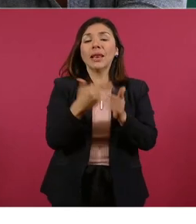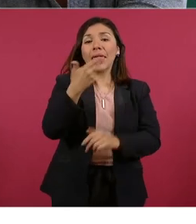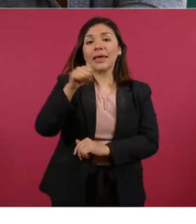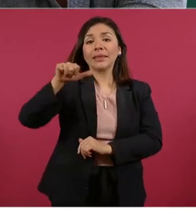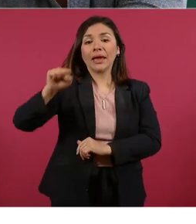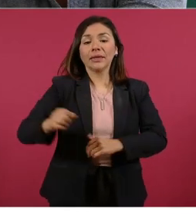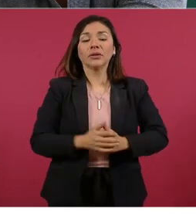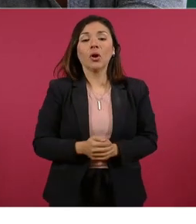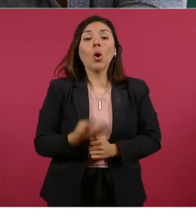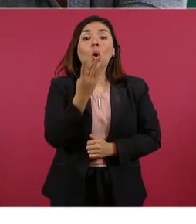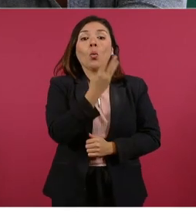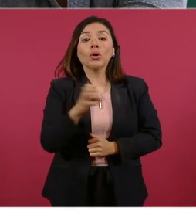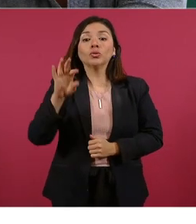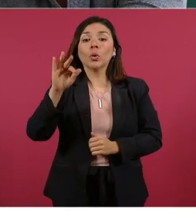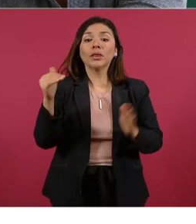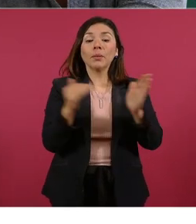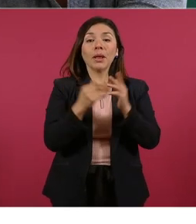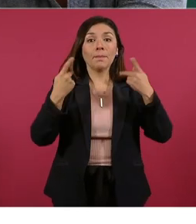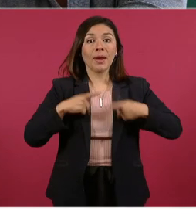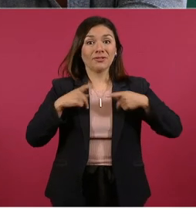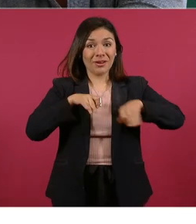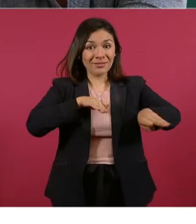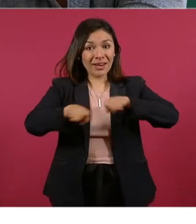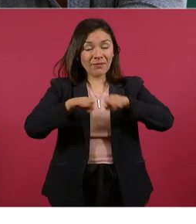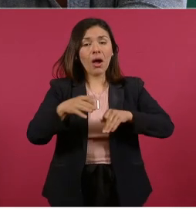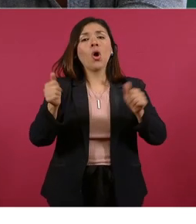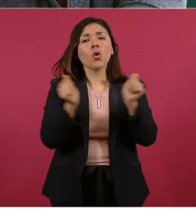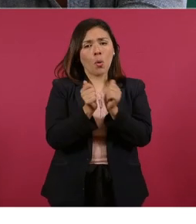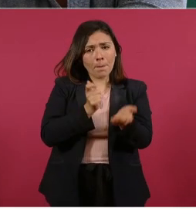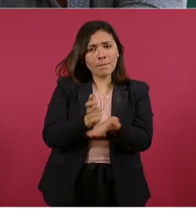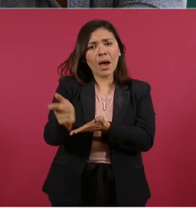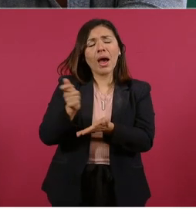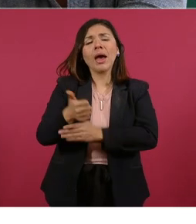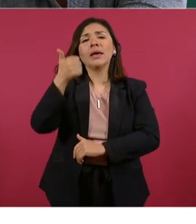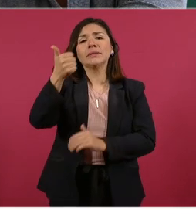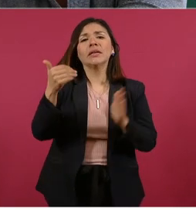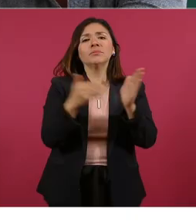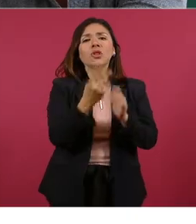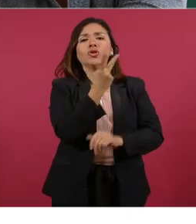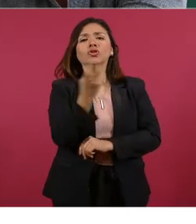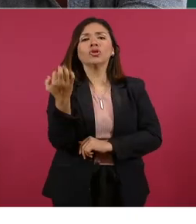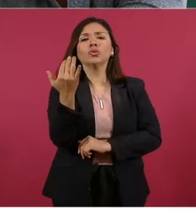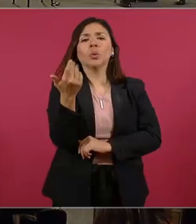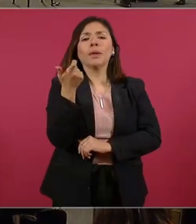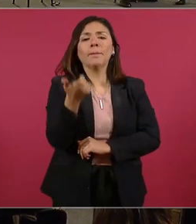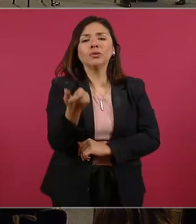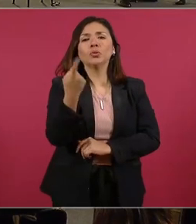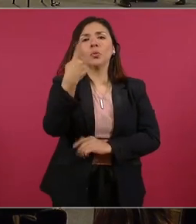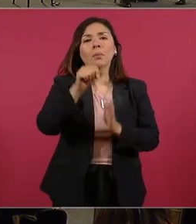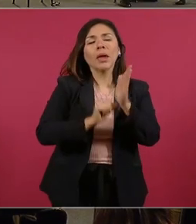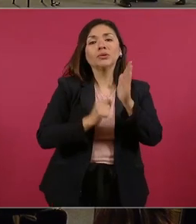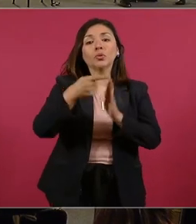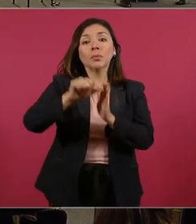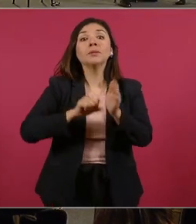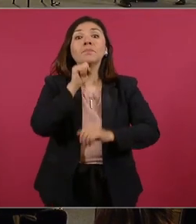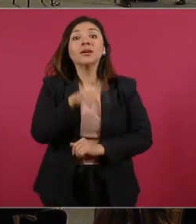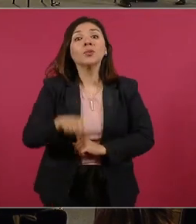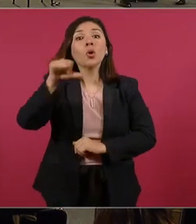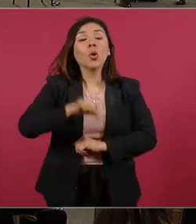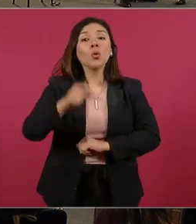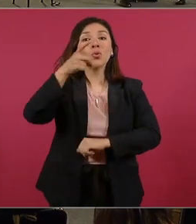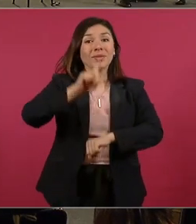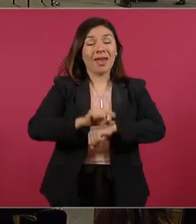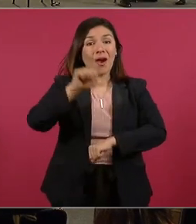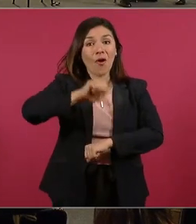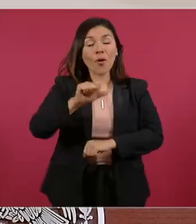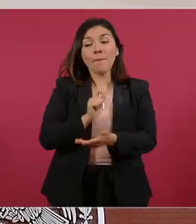441.000 sembradores y sembradoras reciben un jornal de 6.250 pesos mensuales. Justo el día de hoy estarán recibiendo